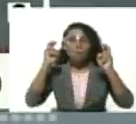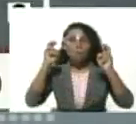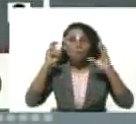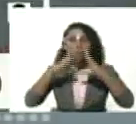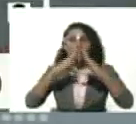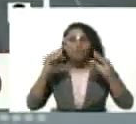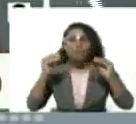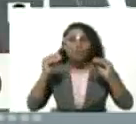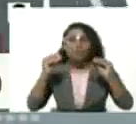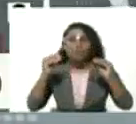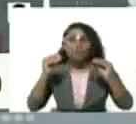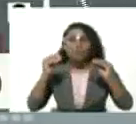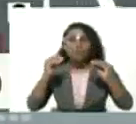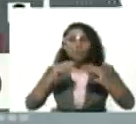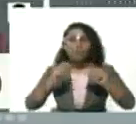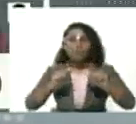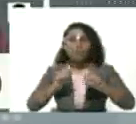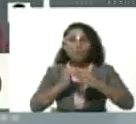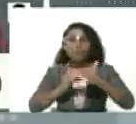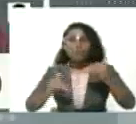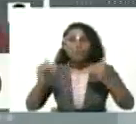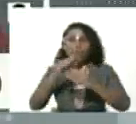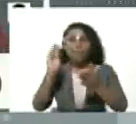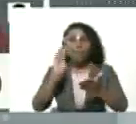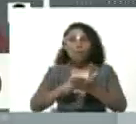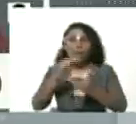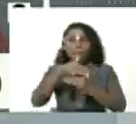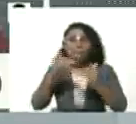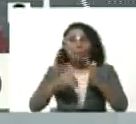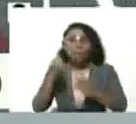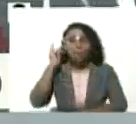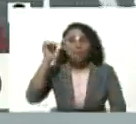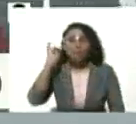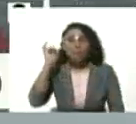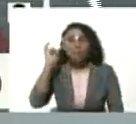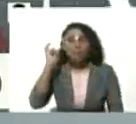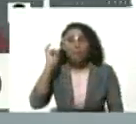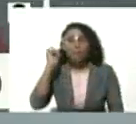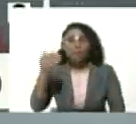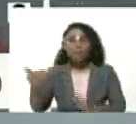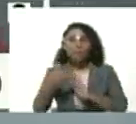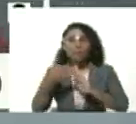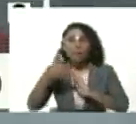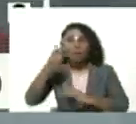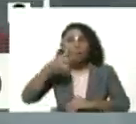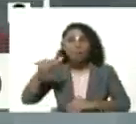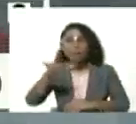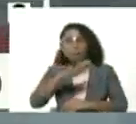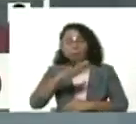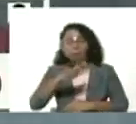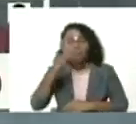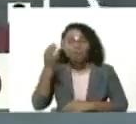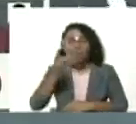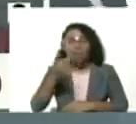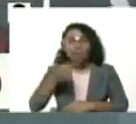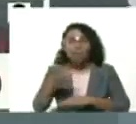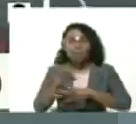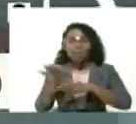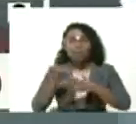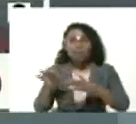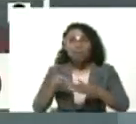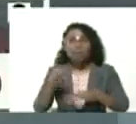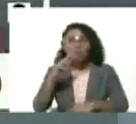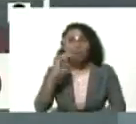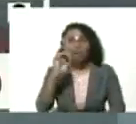los sedimentos de la parte alta pues se depositan en el Bajo Yaracuy y nos afecta las poblaciones, ¿verdad?, del municipio de Oberoe,